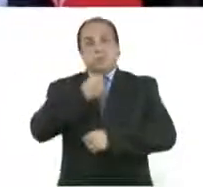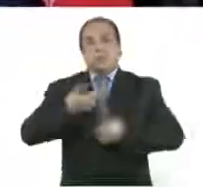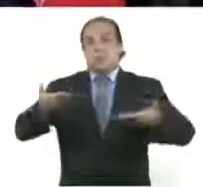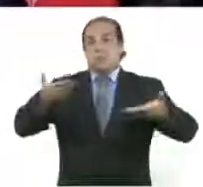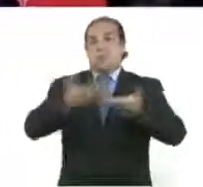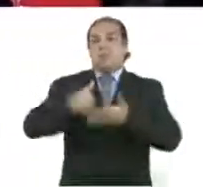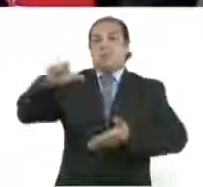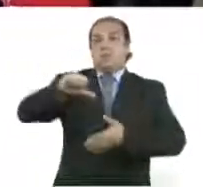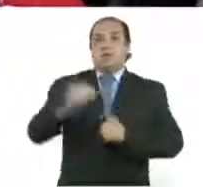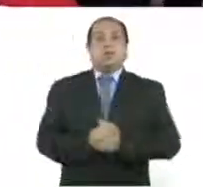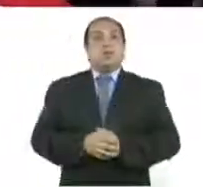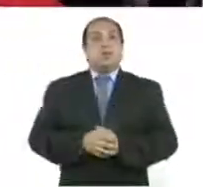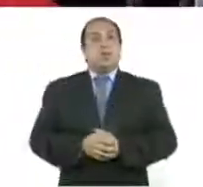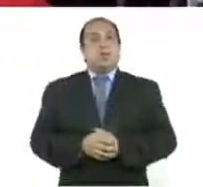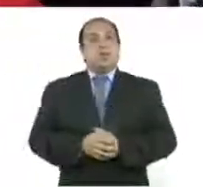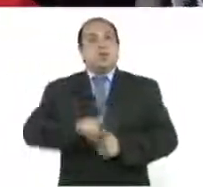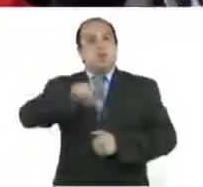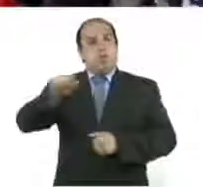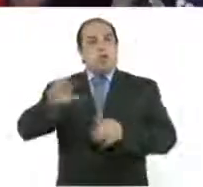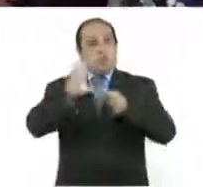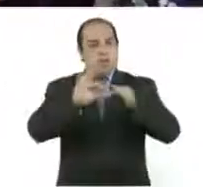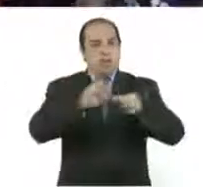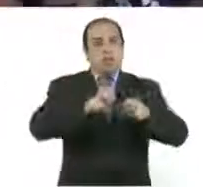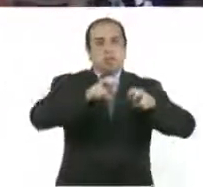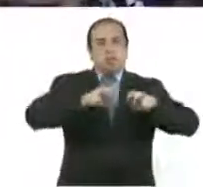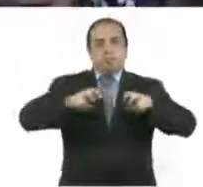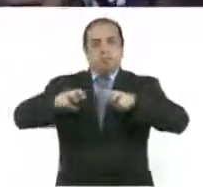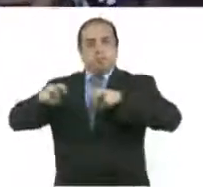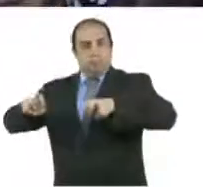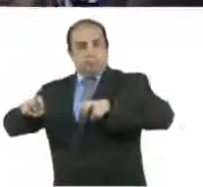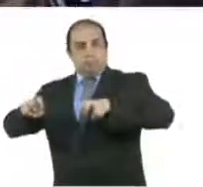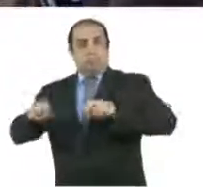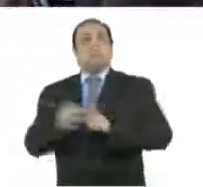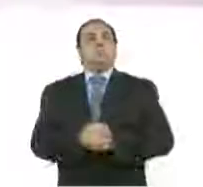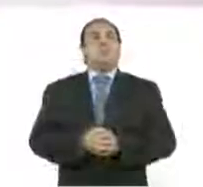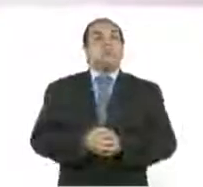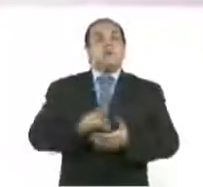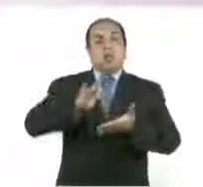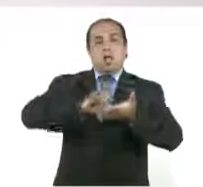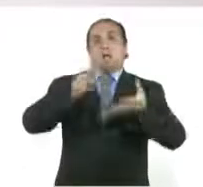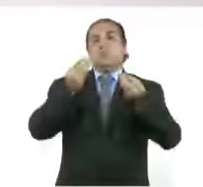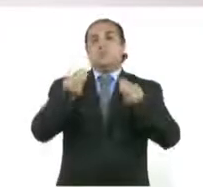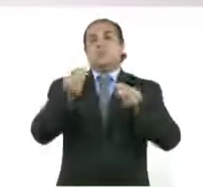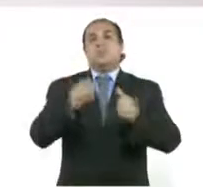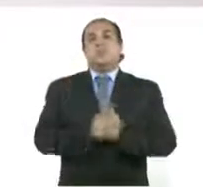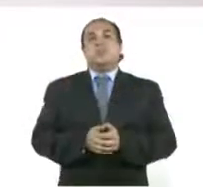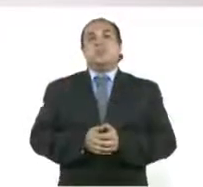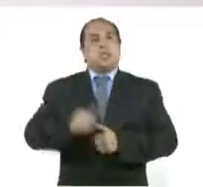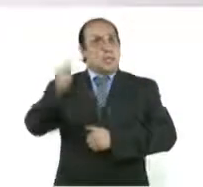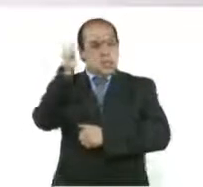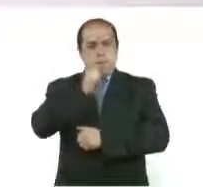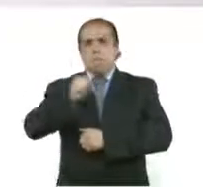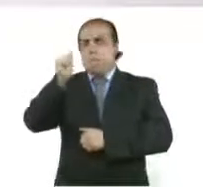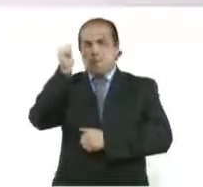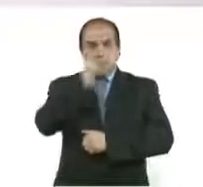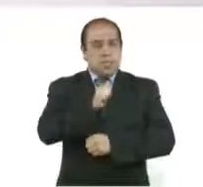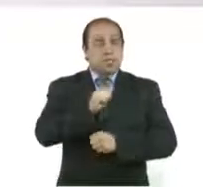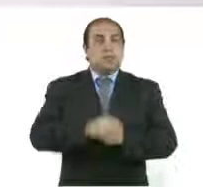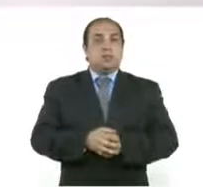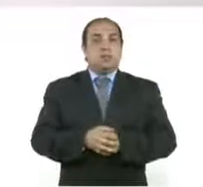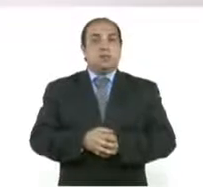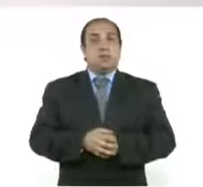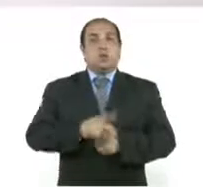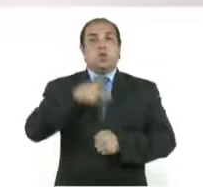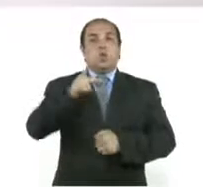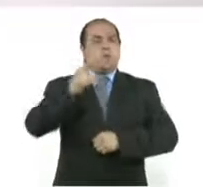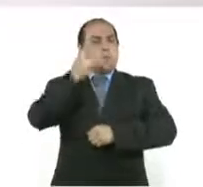hoy. Ya les van a explicar en cada mesa los detalles. Y les agradecemos mucho, siempre, siempre, por la entrega de